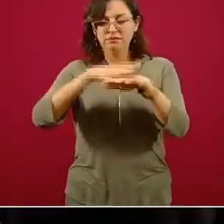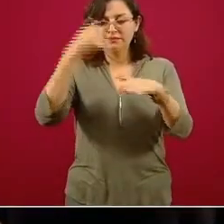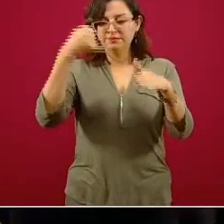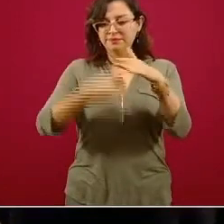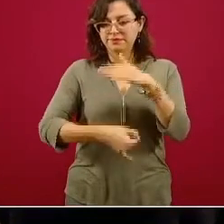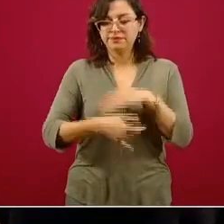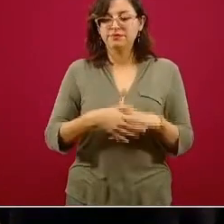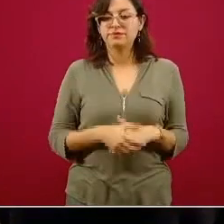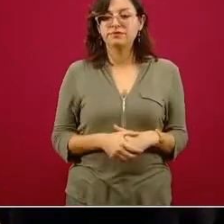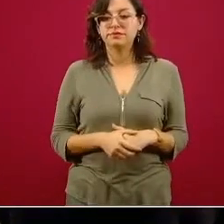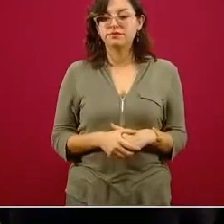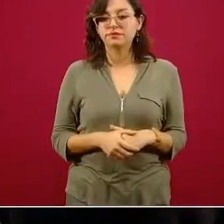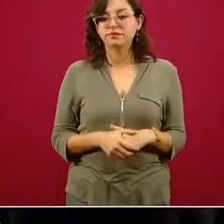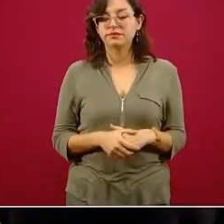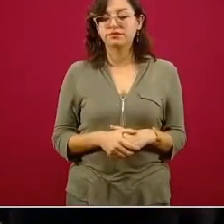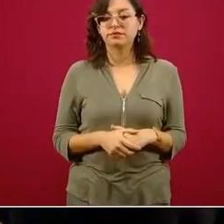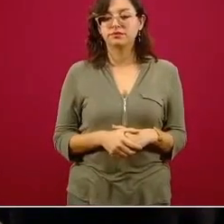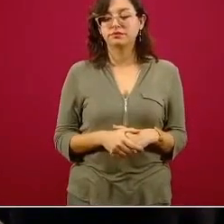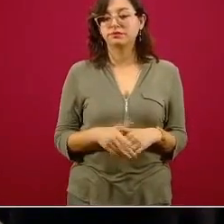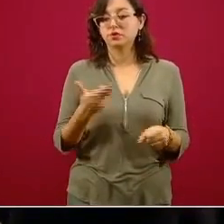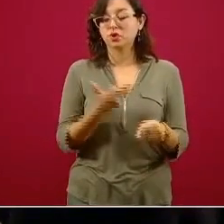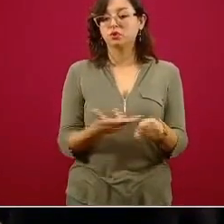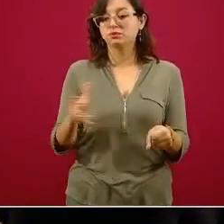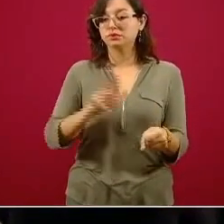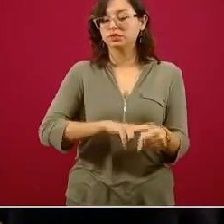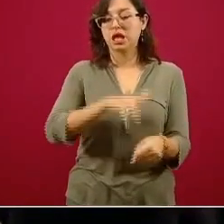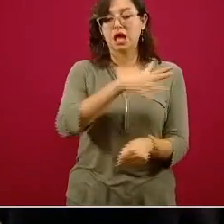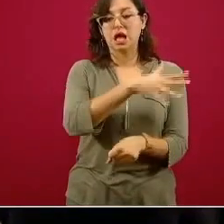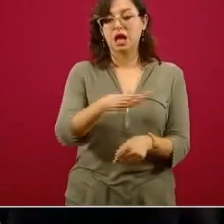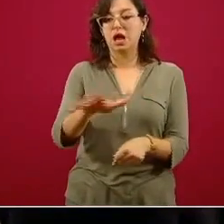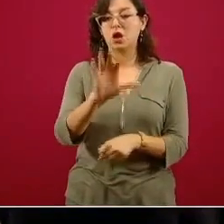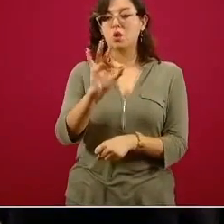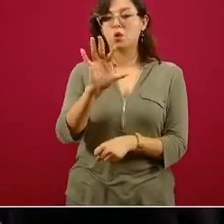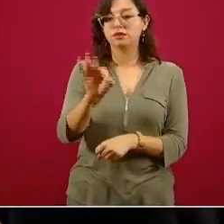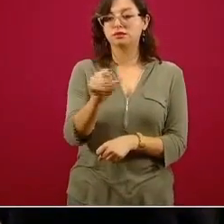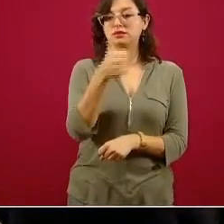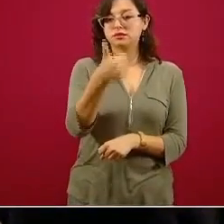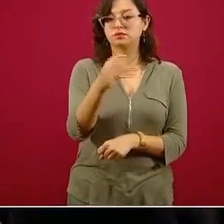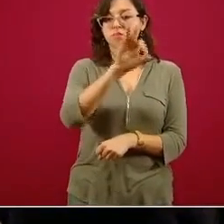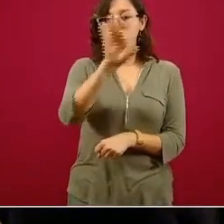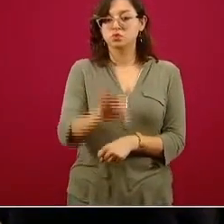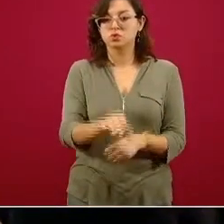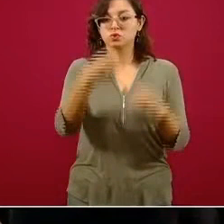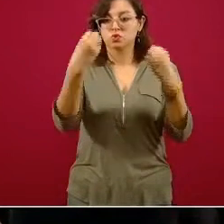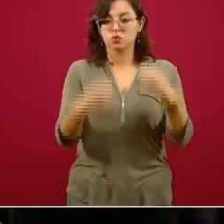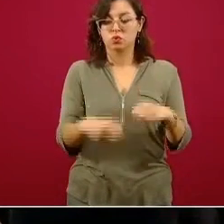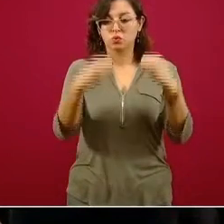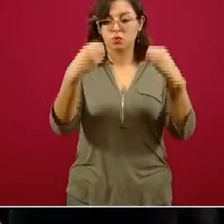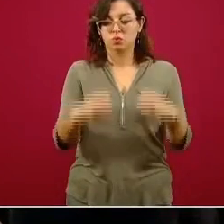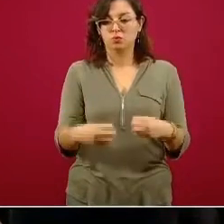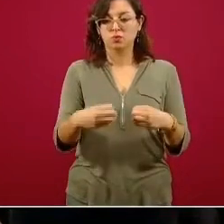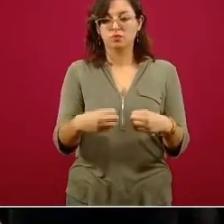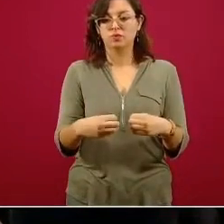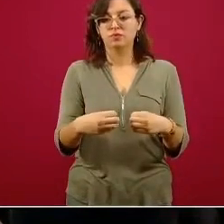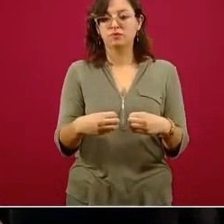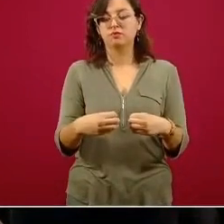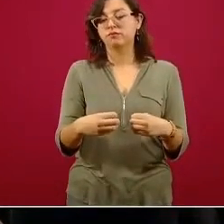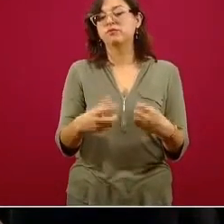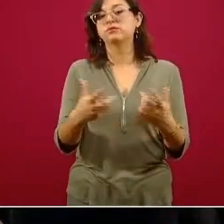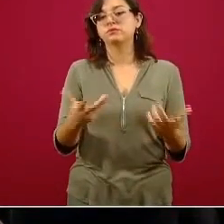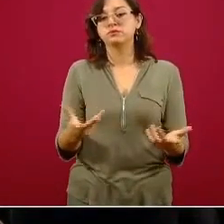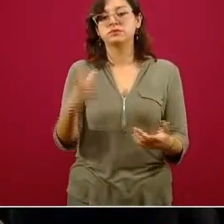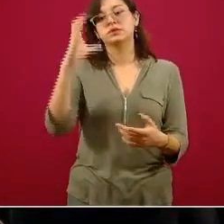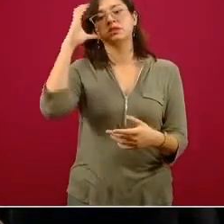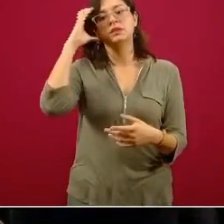carga de hospitalización general es un 46% de ocupación y específicamente para las